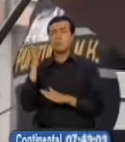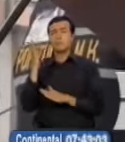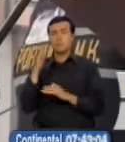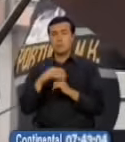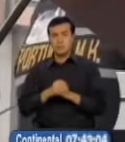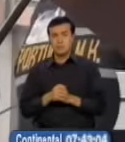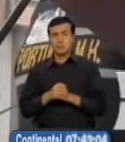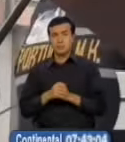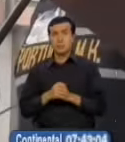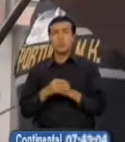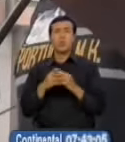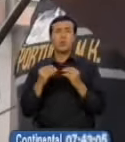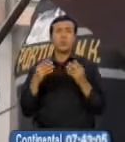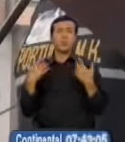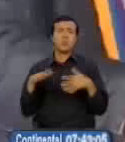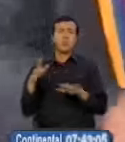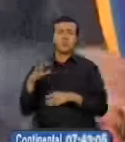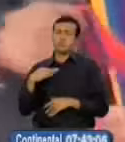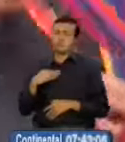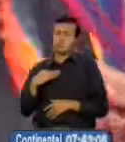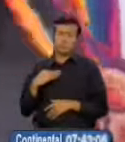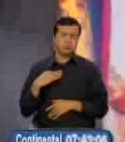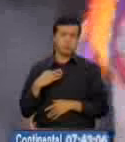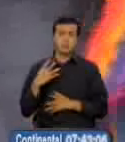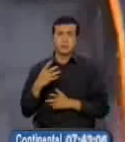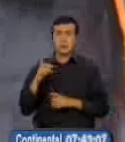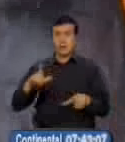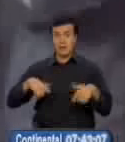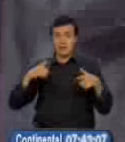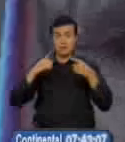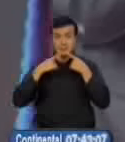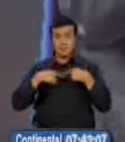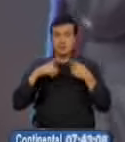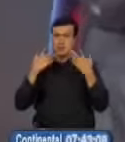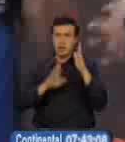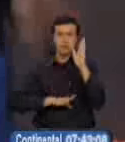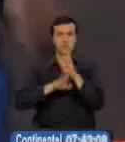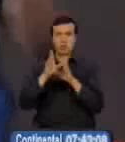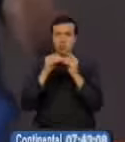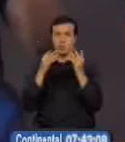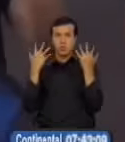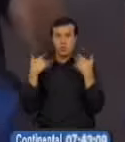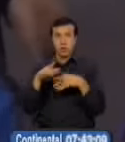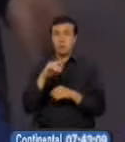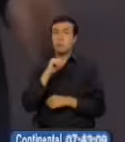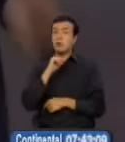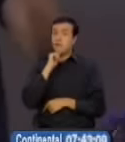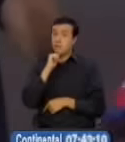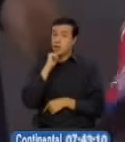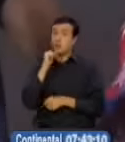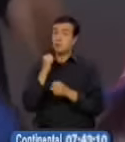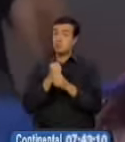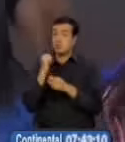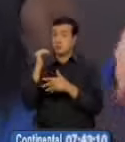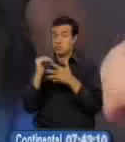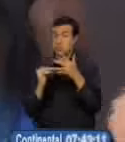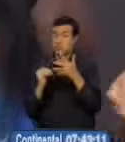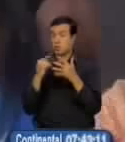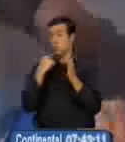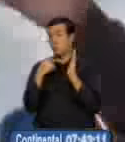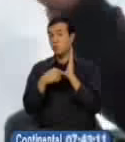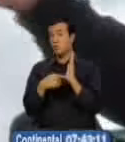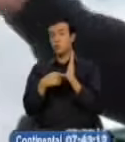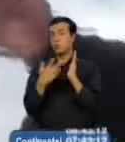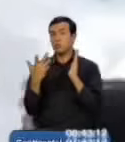hay una enorme voluntad. Lenín Moreno señaló que se ha progresado mucho, pero todavía hay trabajo que hacer. Por